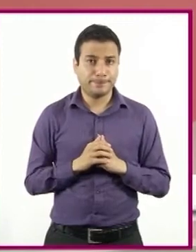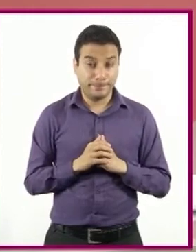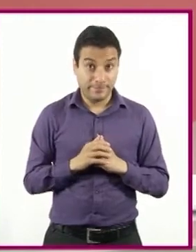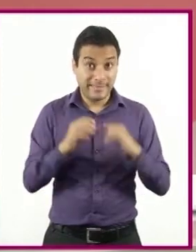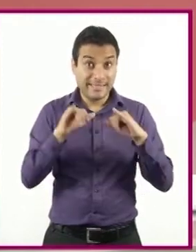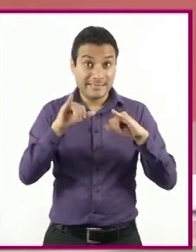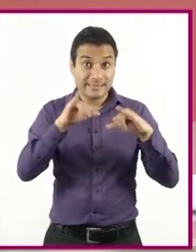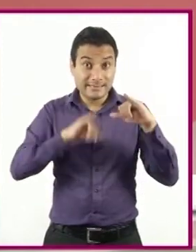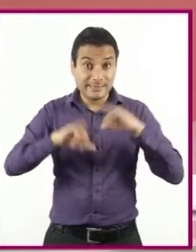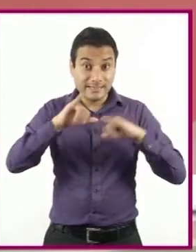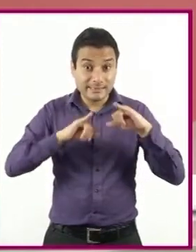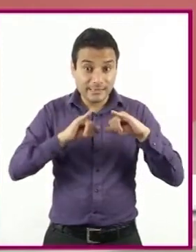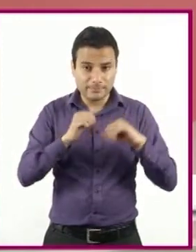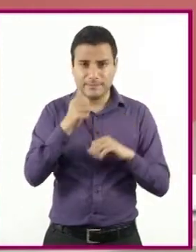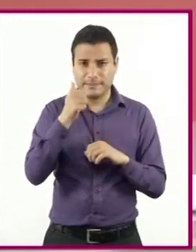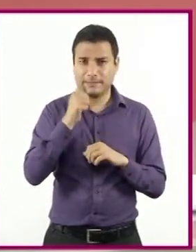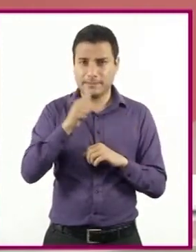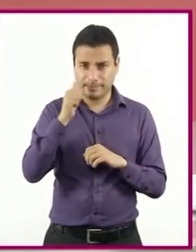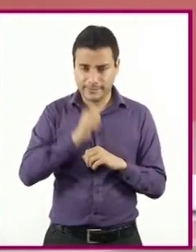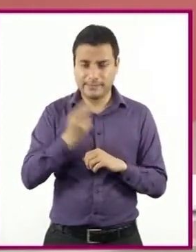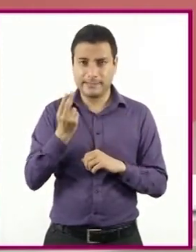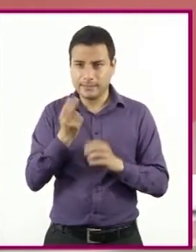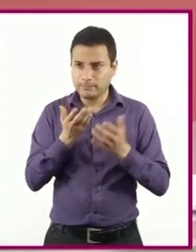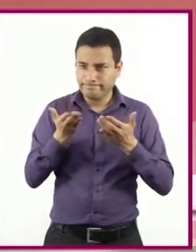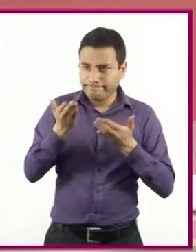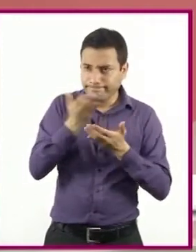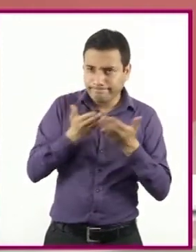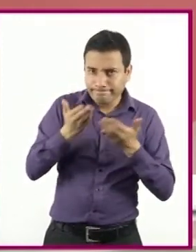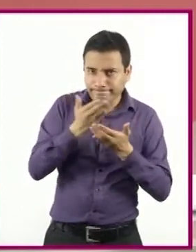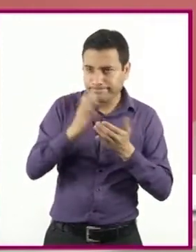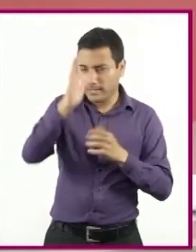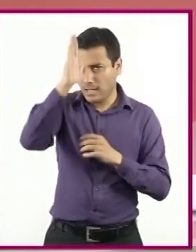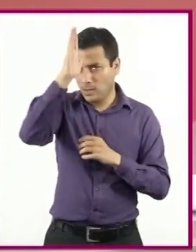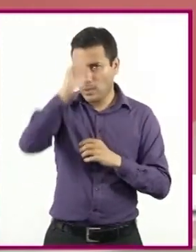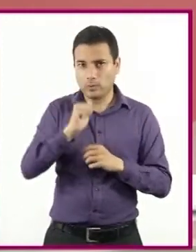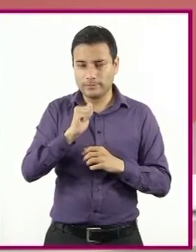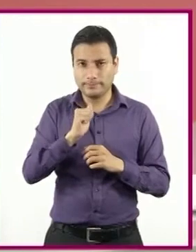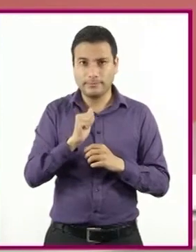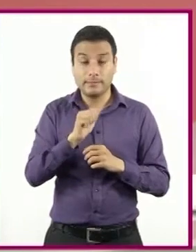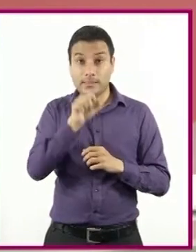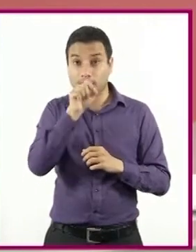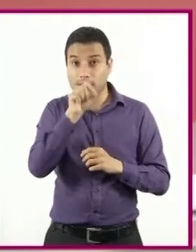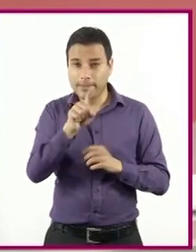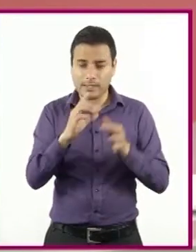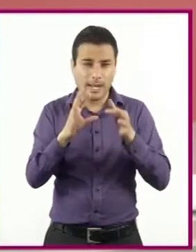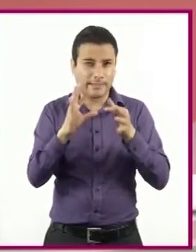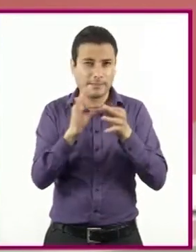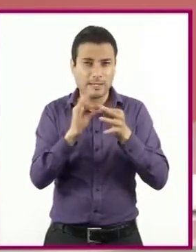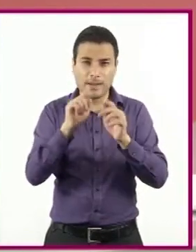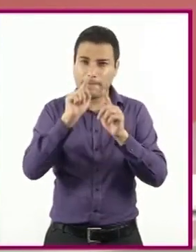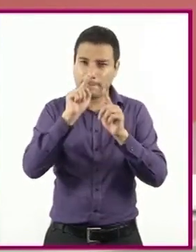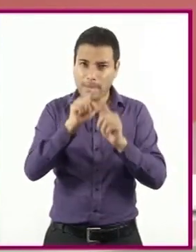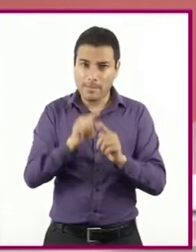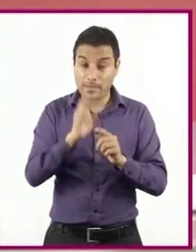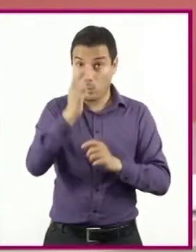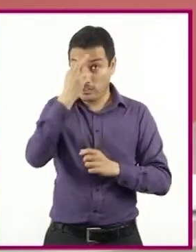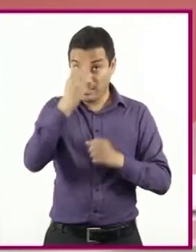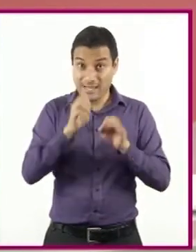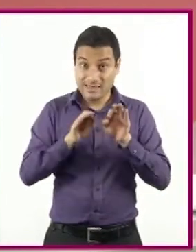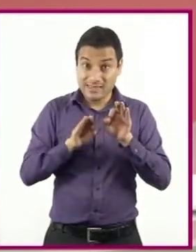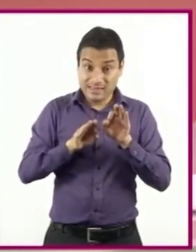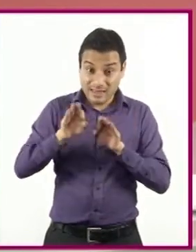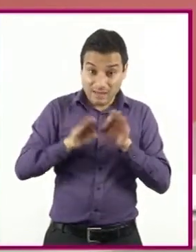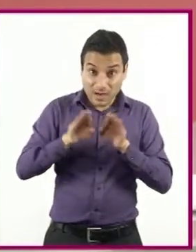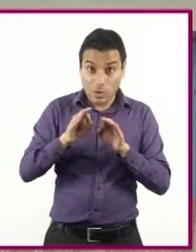ciencia, todos se tienen que poner de acuerdo, ser concretos y considerar que el trabajo científico no ocurre de